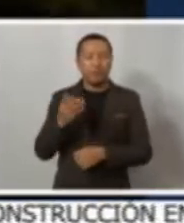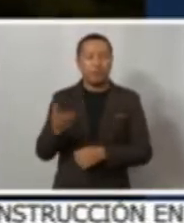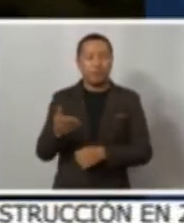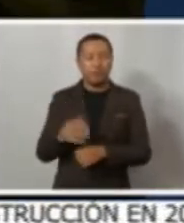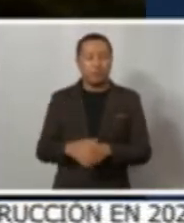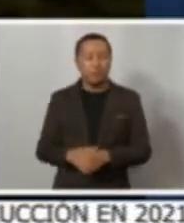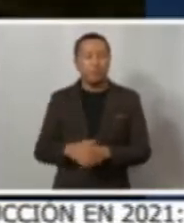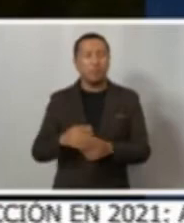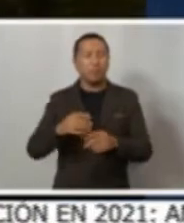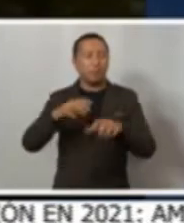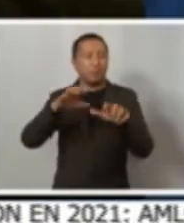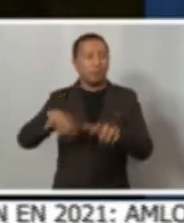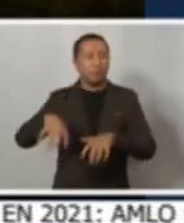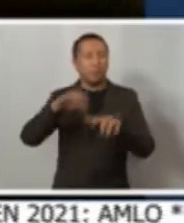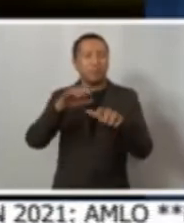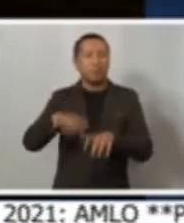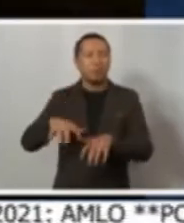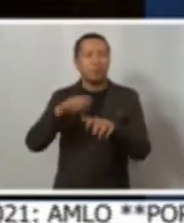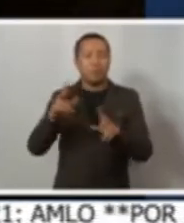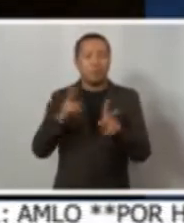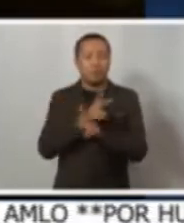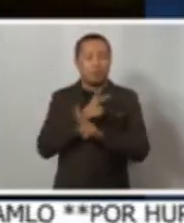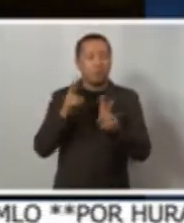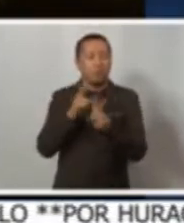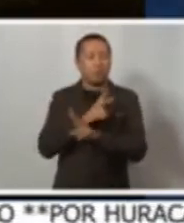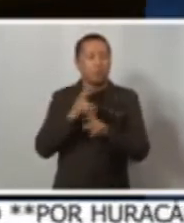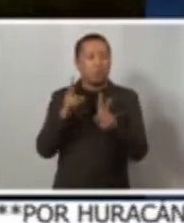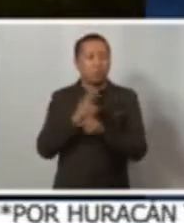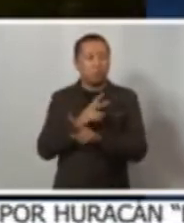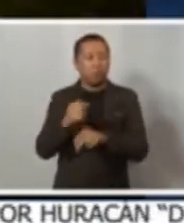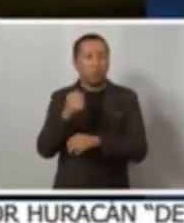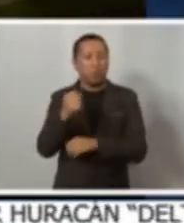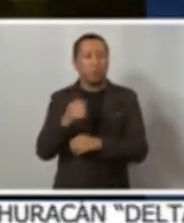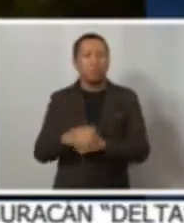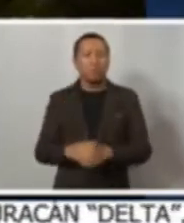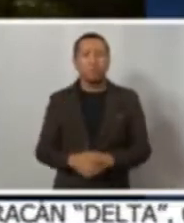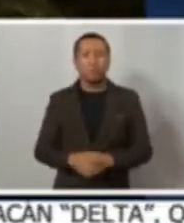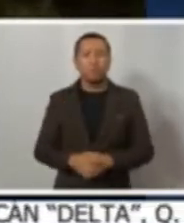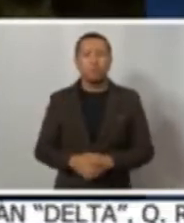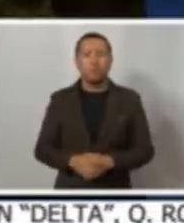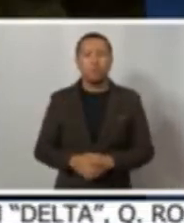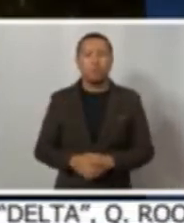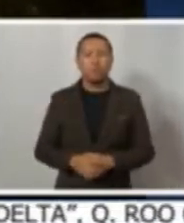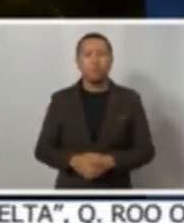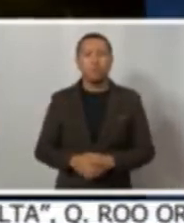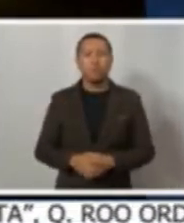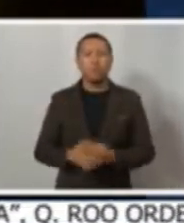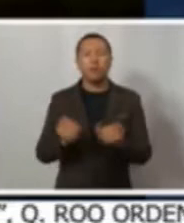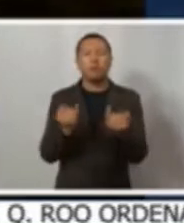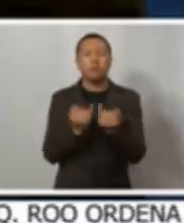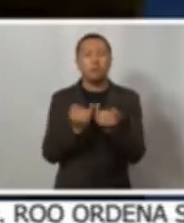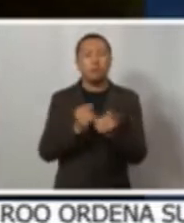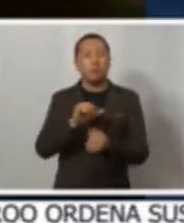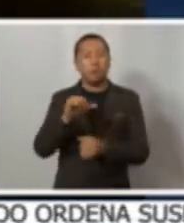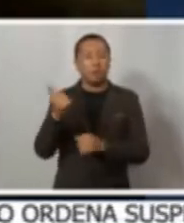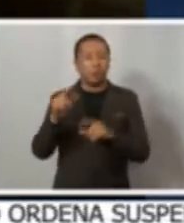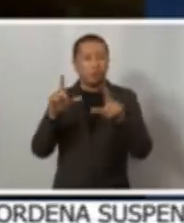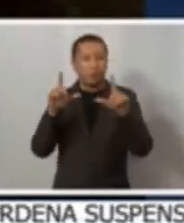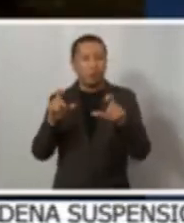algunas precipitaciones, algunos vientos en Quintana Roo. Y quiero comentarle una fotografía. Hablamos